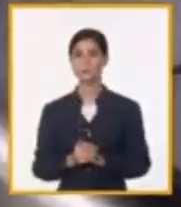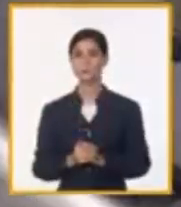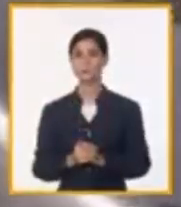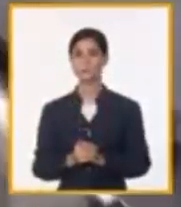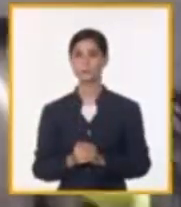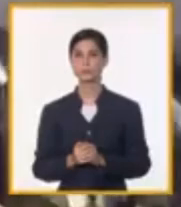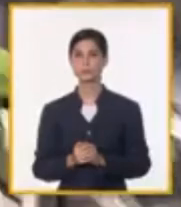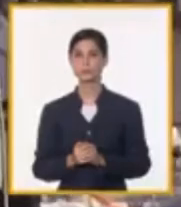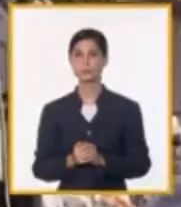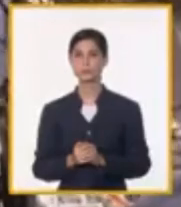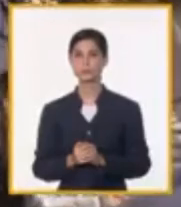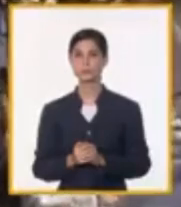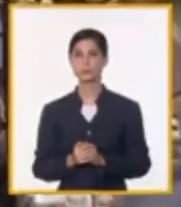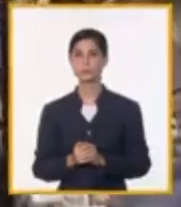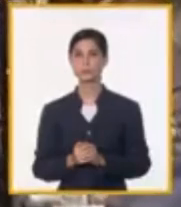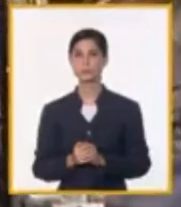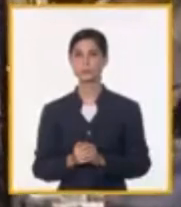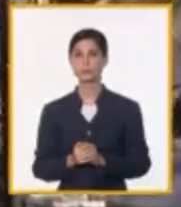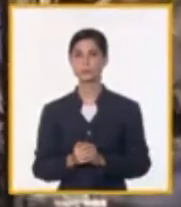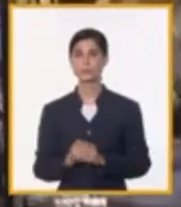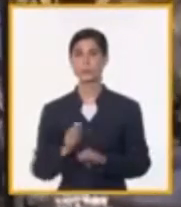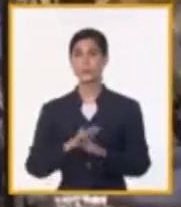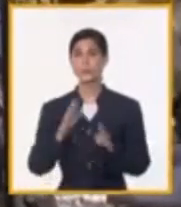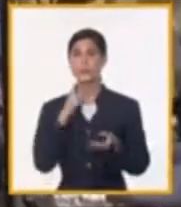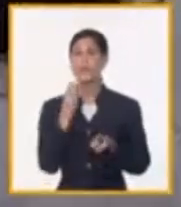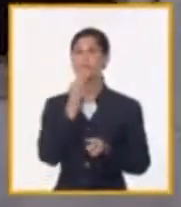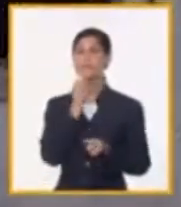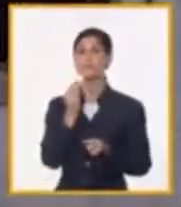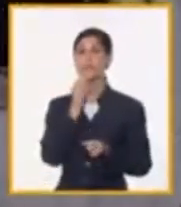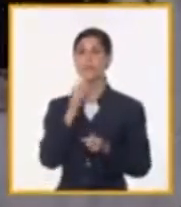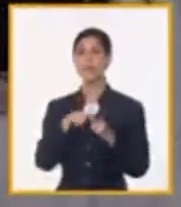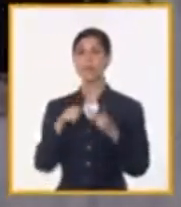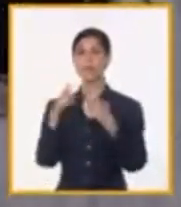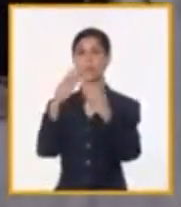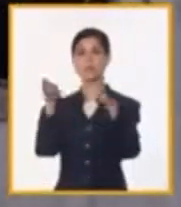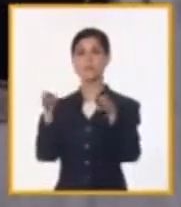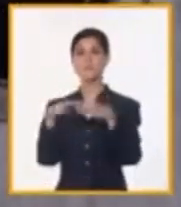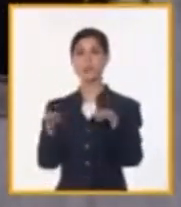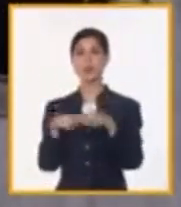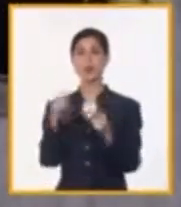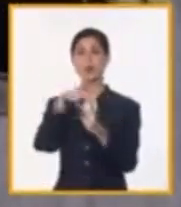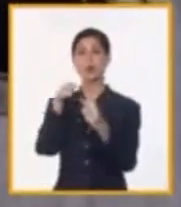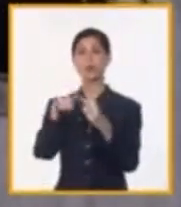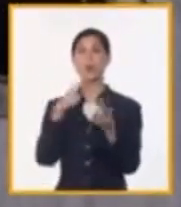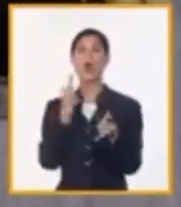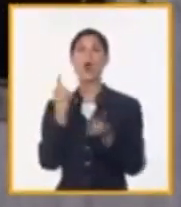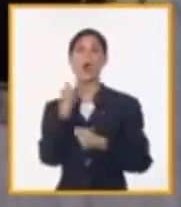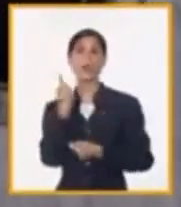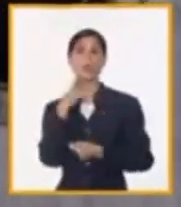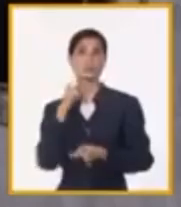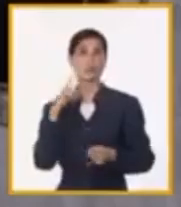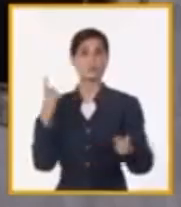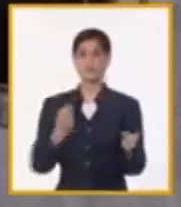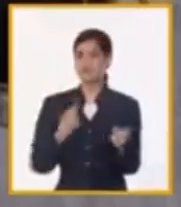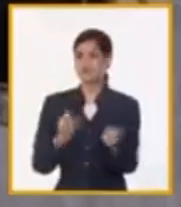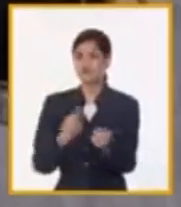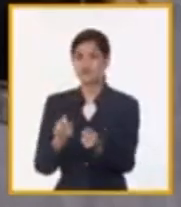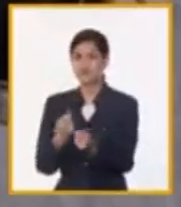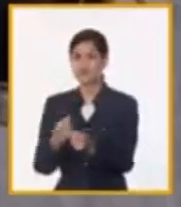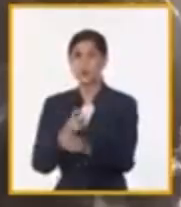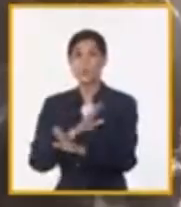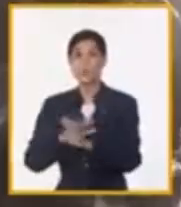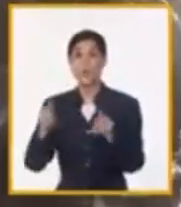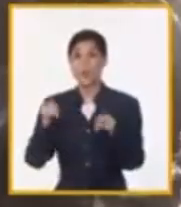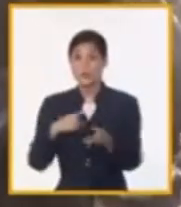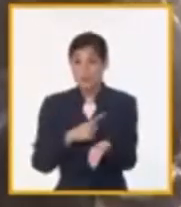región amenazas cruzadas entre Israel y hezbolá tras casi un año de guerra el frente se desplazó esta semana al norte